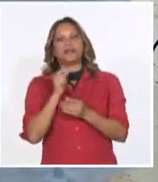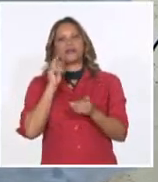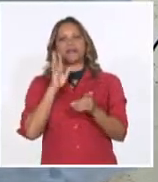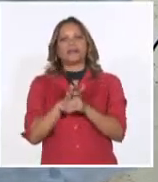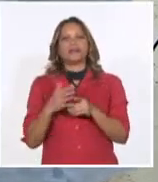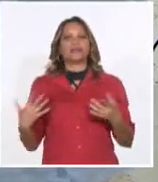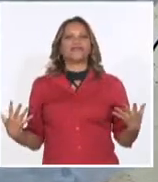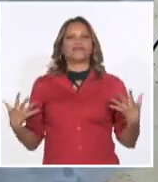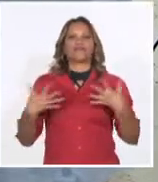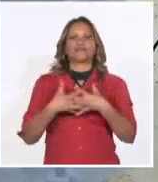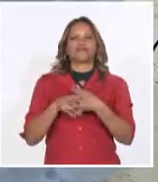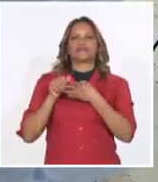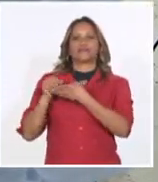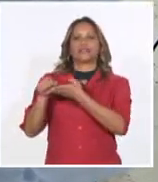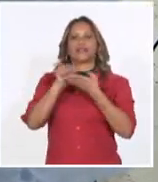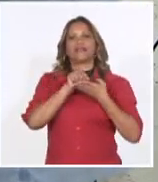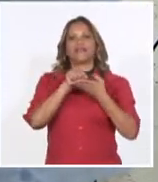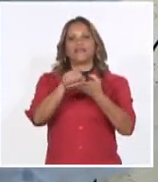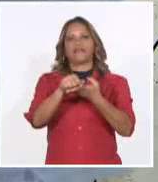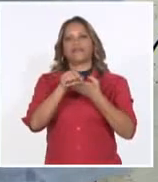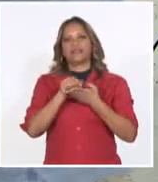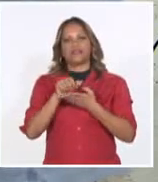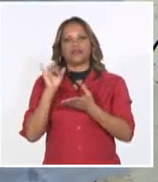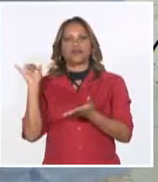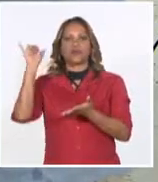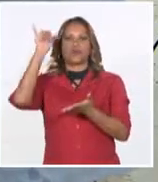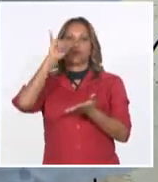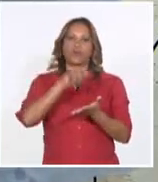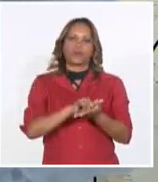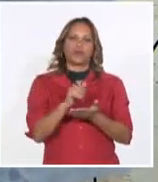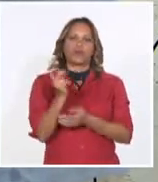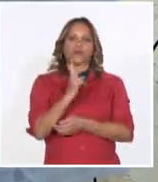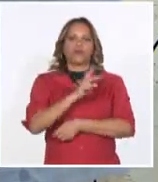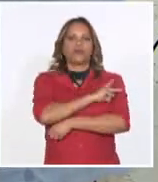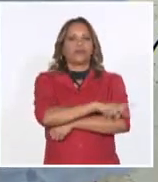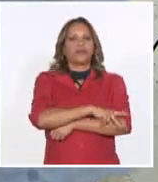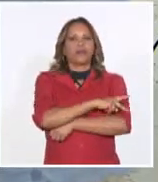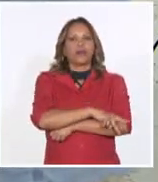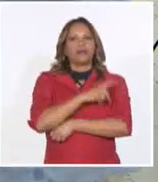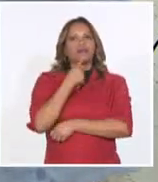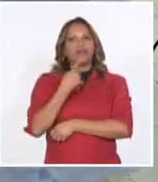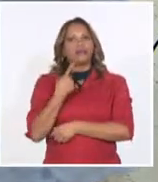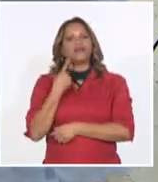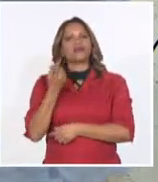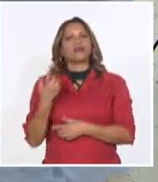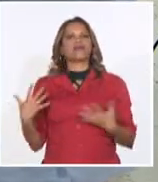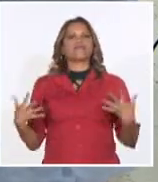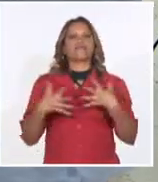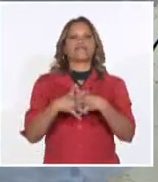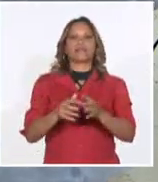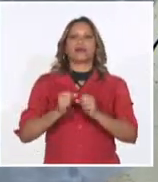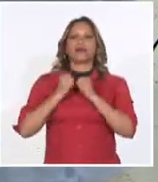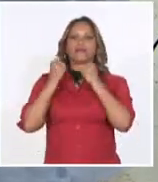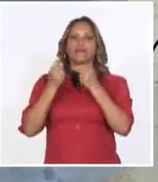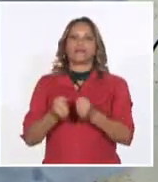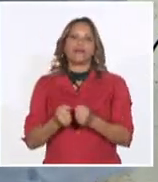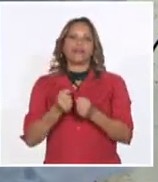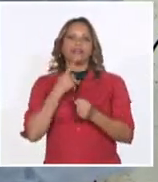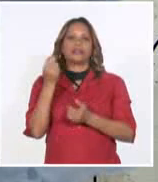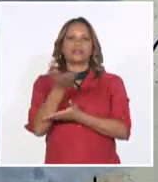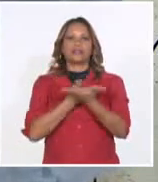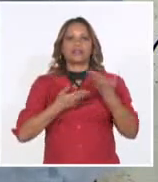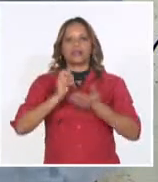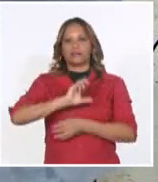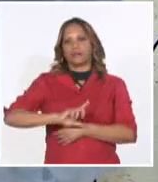operaciones aéreas entre ambos países, lo que sin duda contribuirá en el estrechamiento de relaciones, en el intercambio cultural,